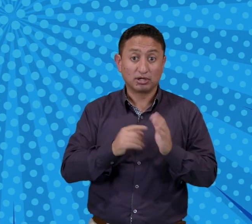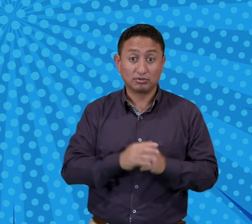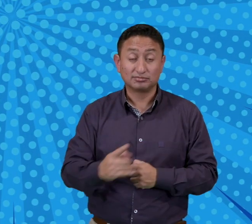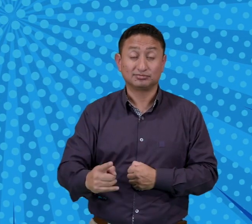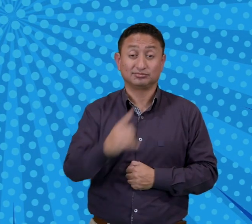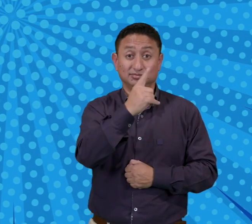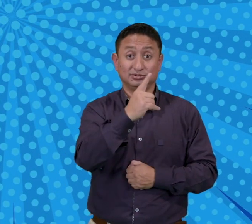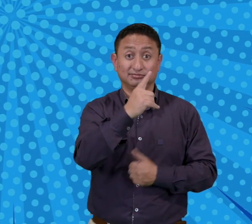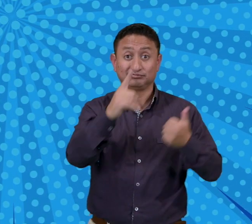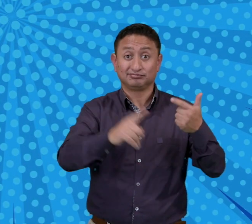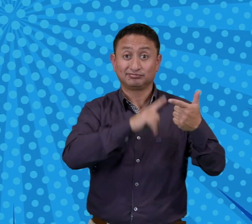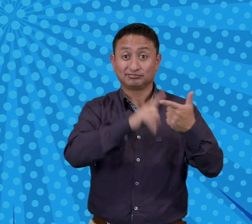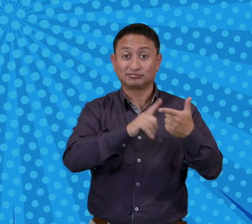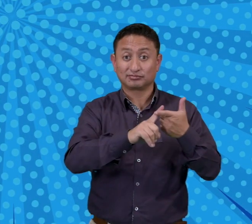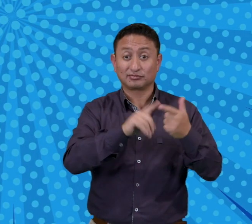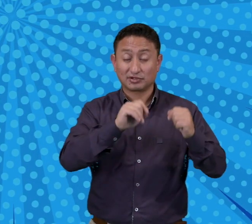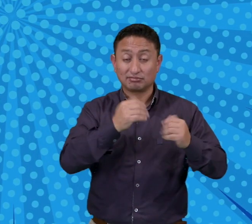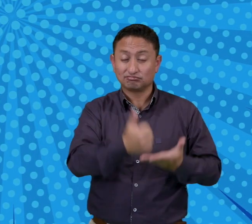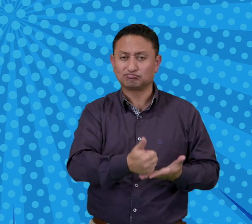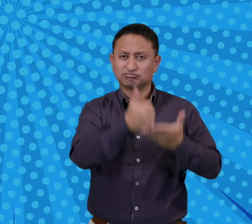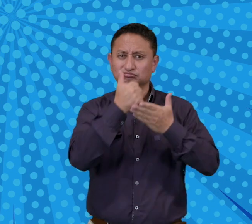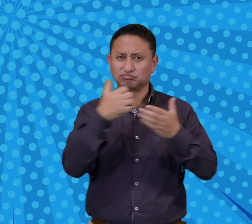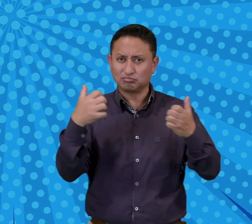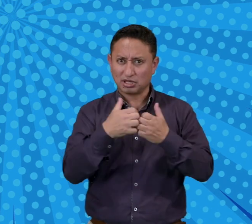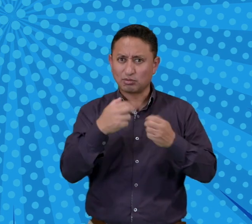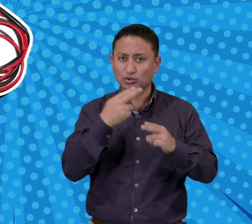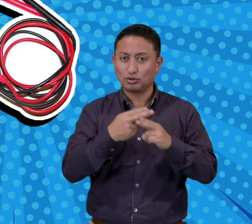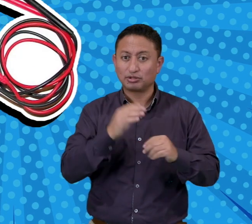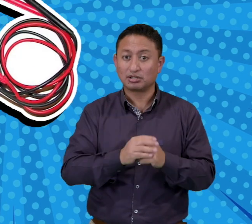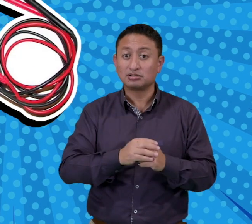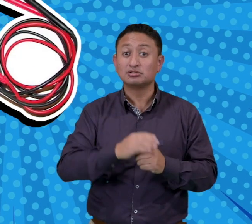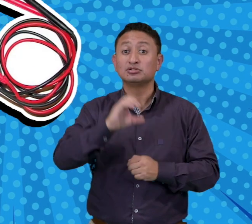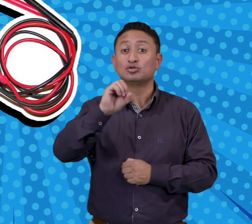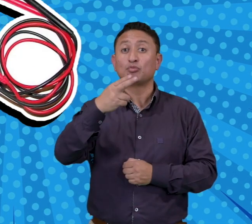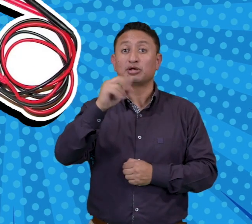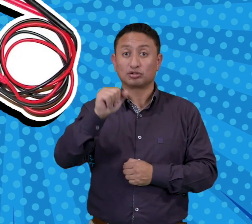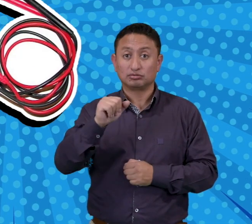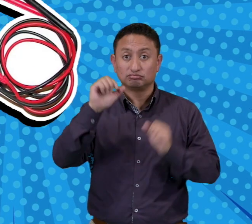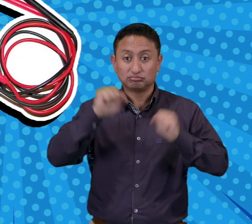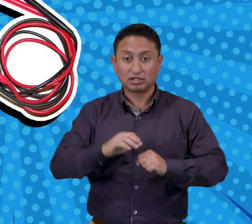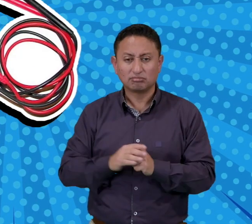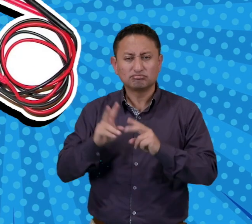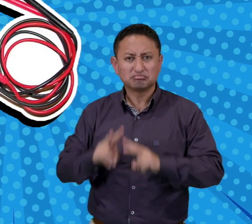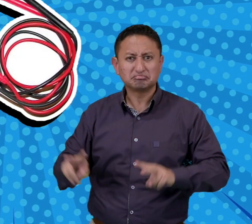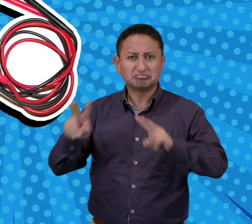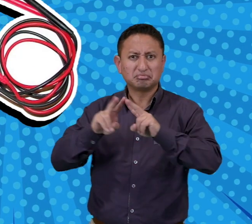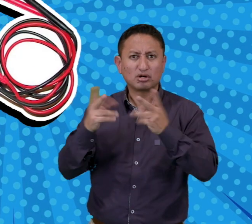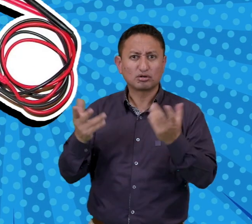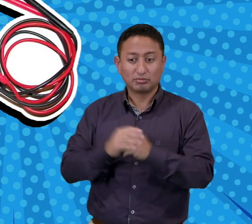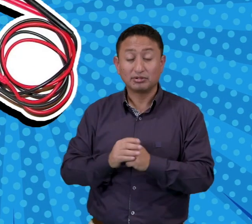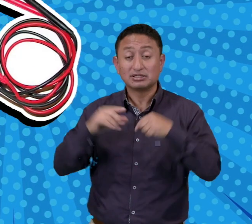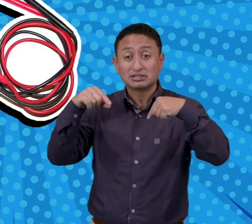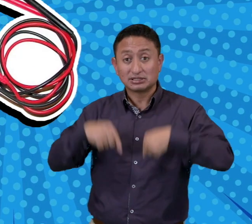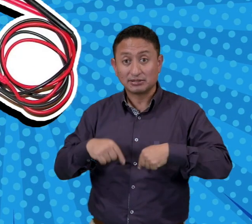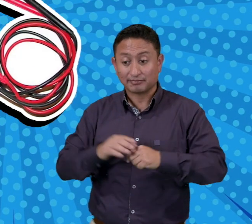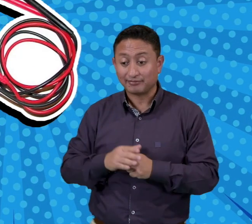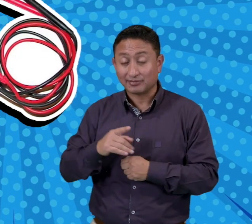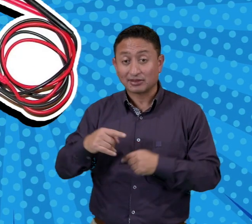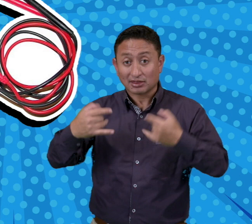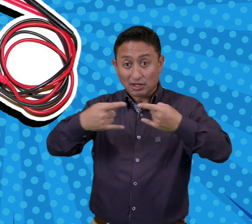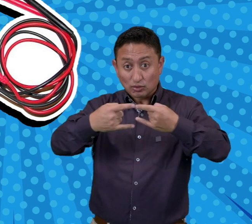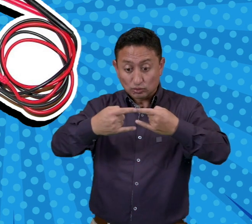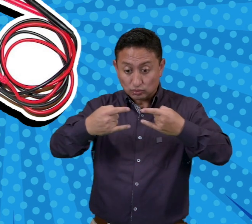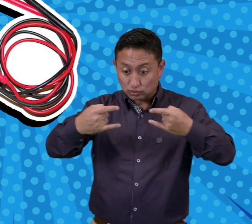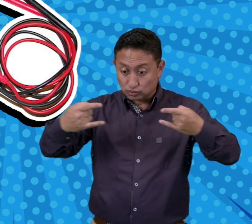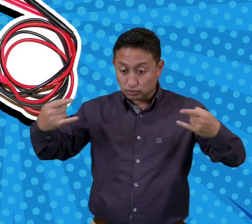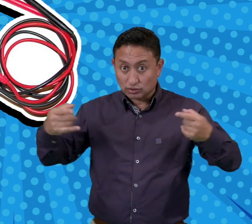la resistencia, el equipo que nos ayuda a medir su valor es el ómetro. Para poder leer su valor, se le conecta en paralelo al elemento que